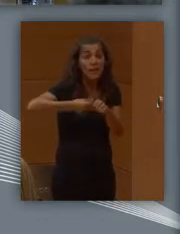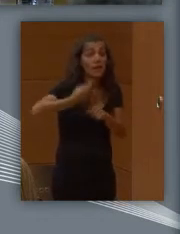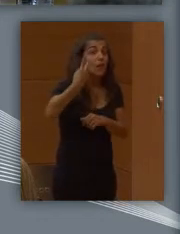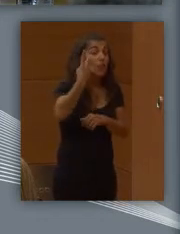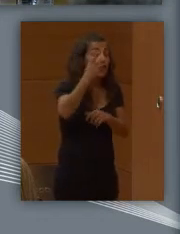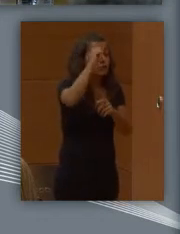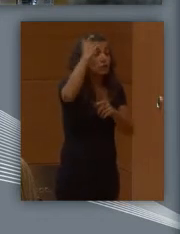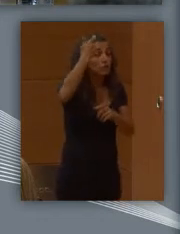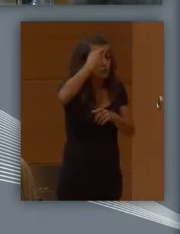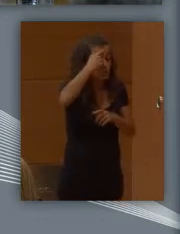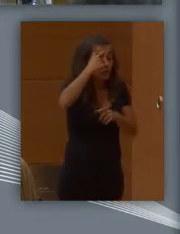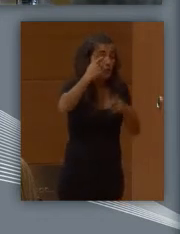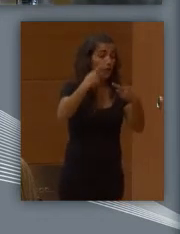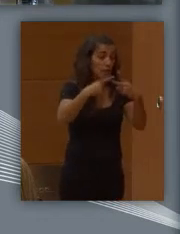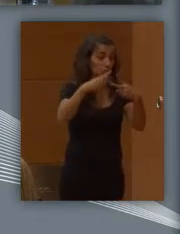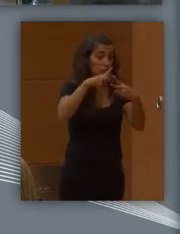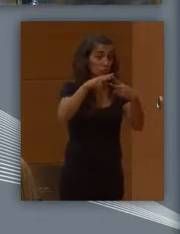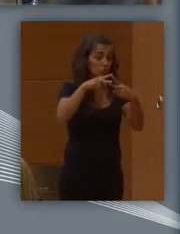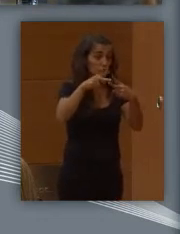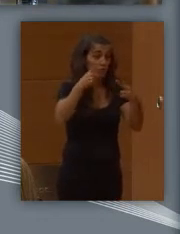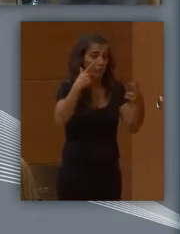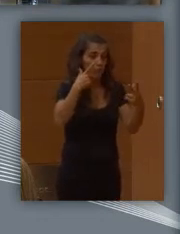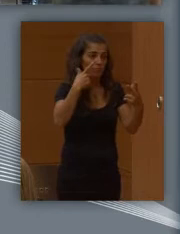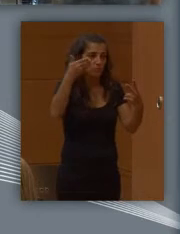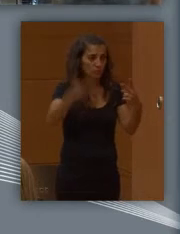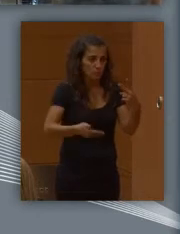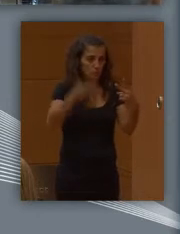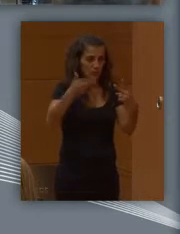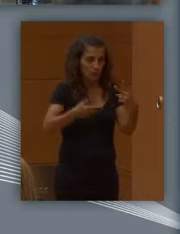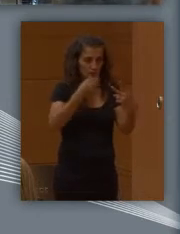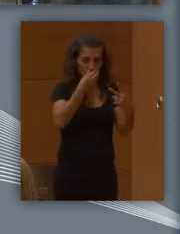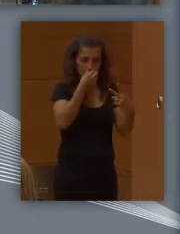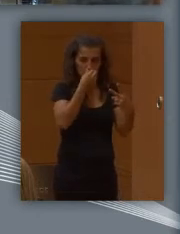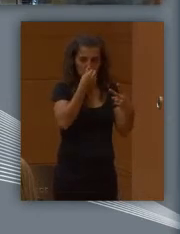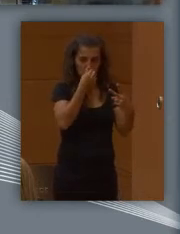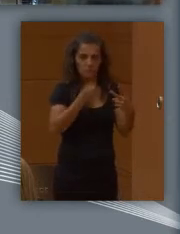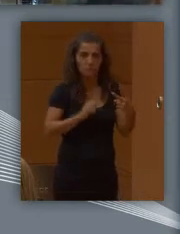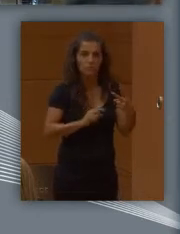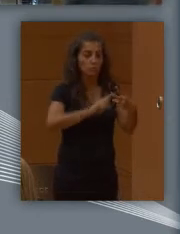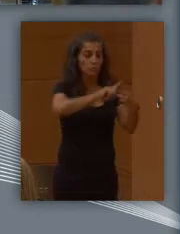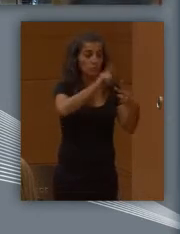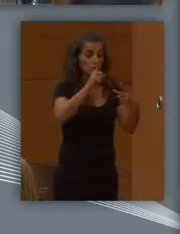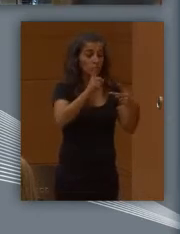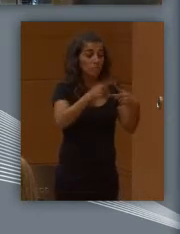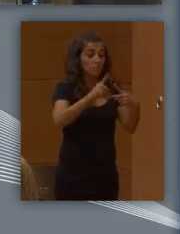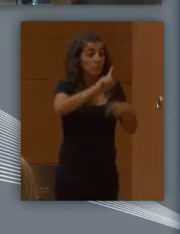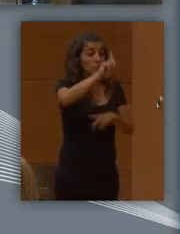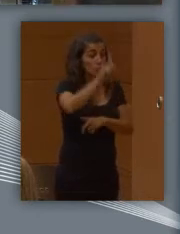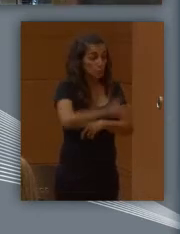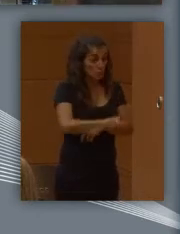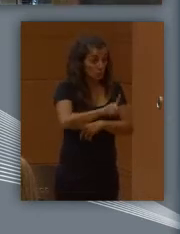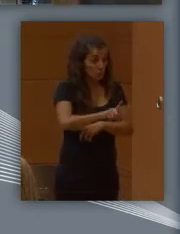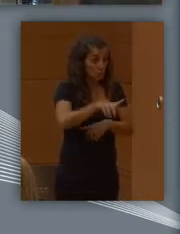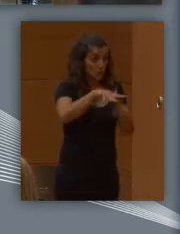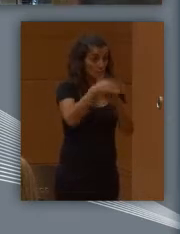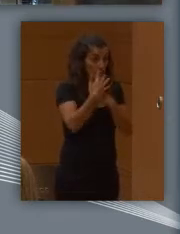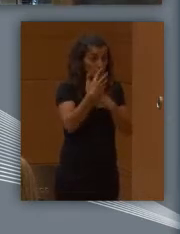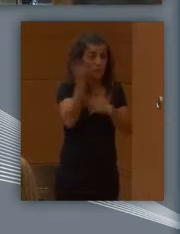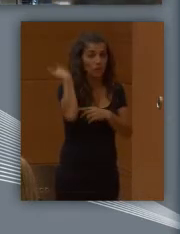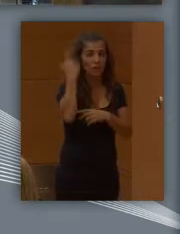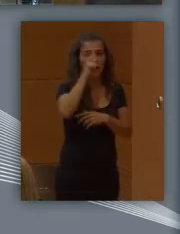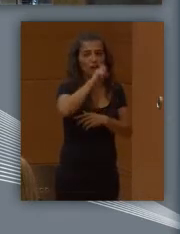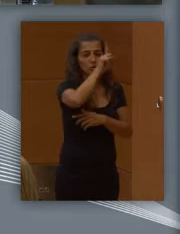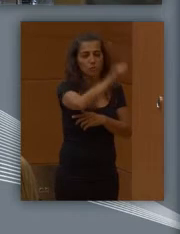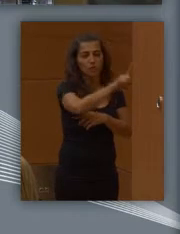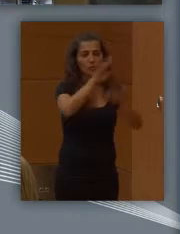conceptos demostraron su importancia. Primero, el primero quizá sería el año 1981, en el que